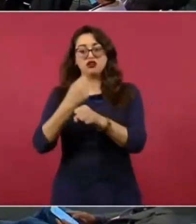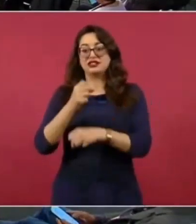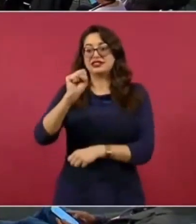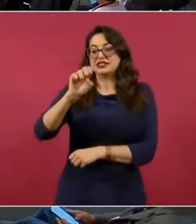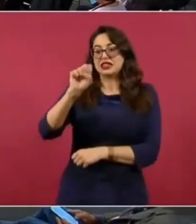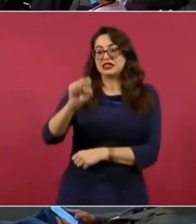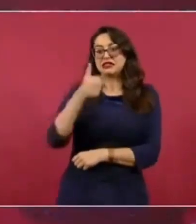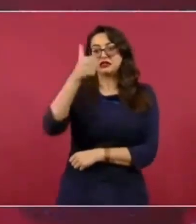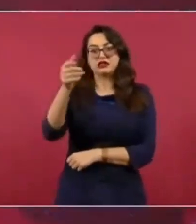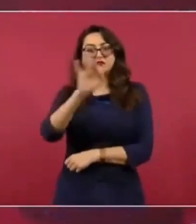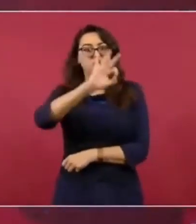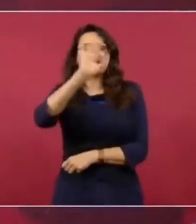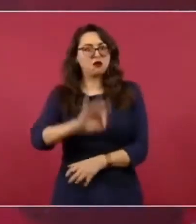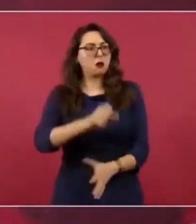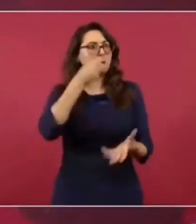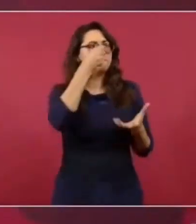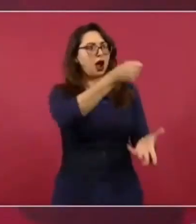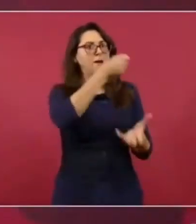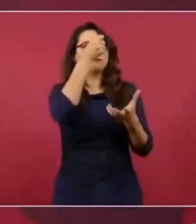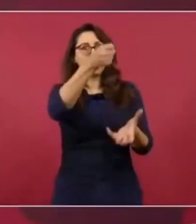algo que es muy importante,